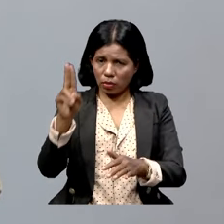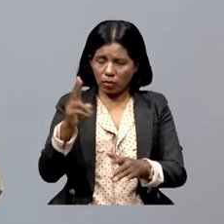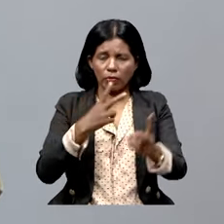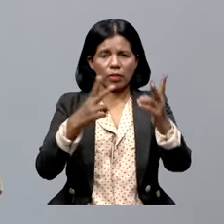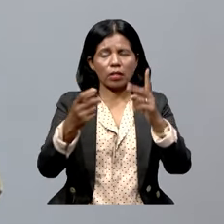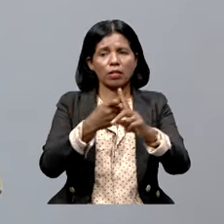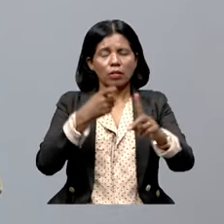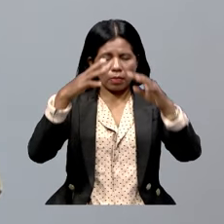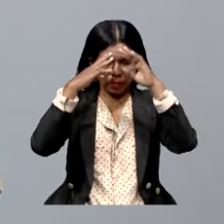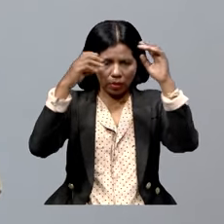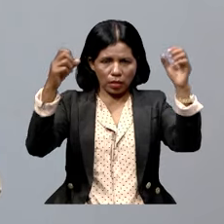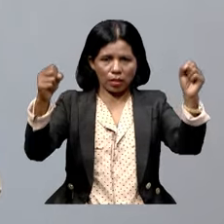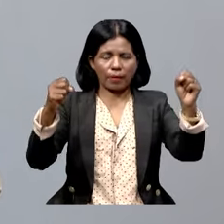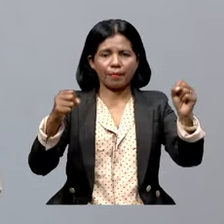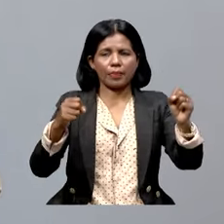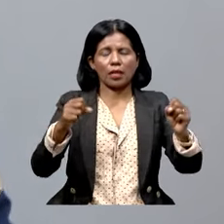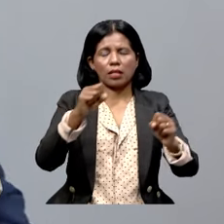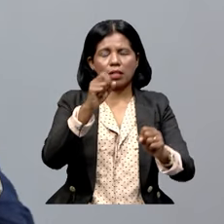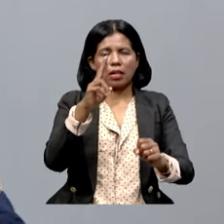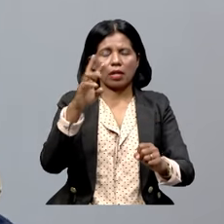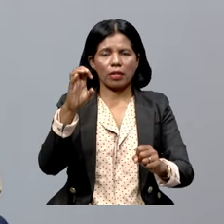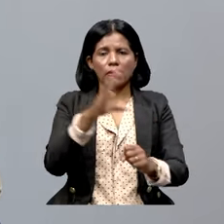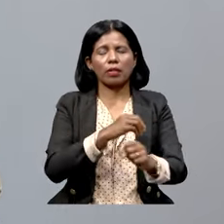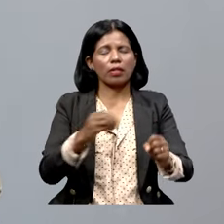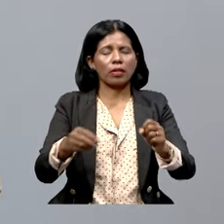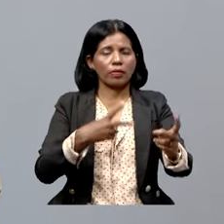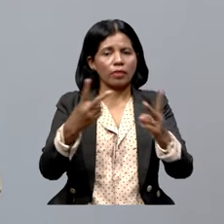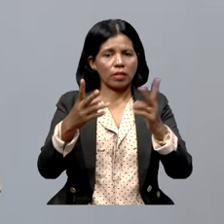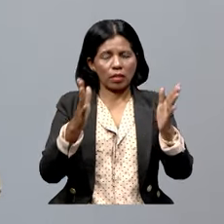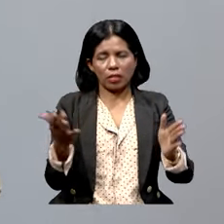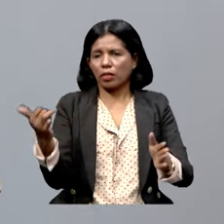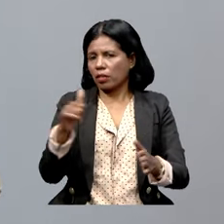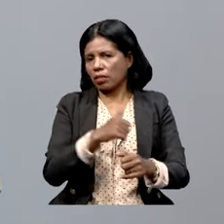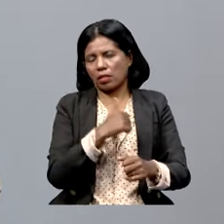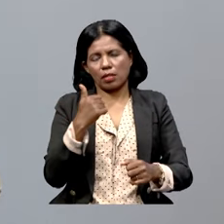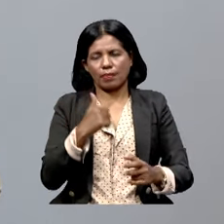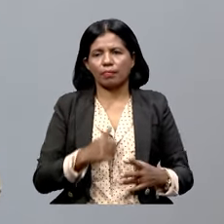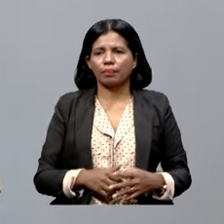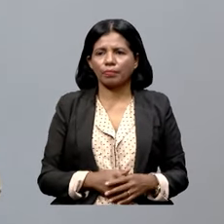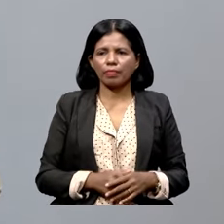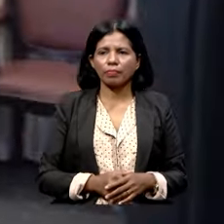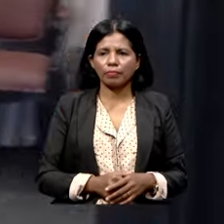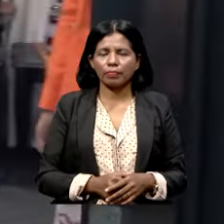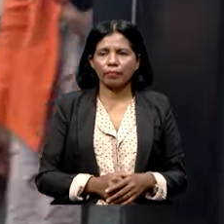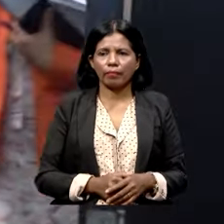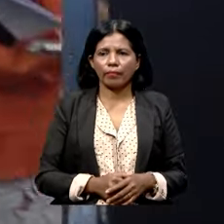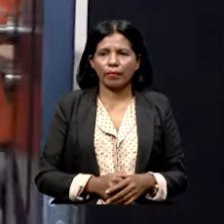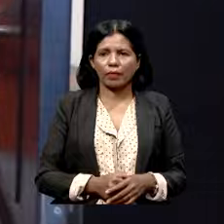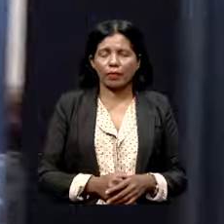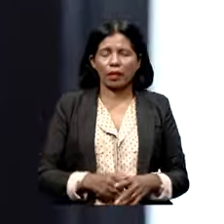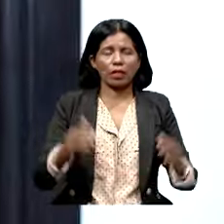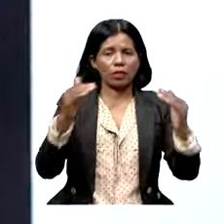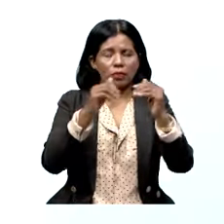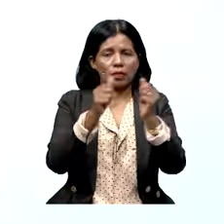husi presidente Republika Sarawi no convidado sir seluktan. Many other distinguished guests. Durante su remoto